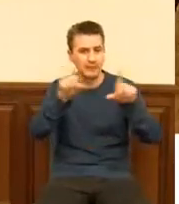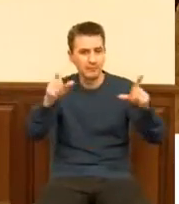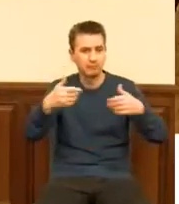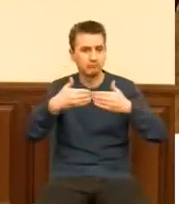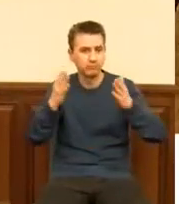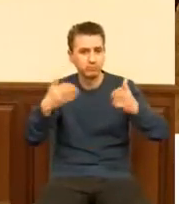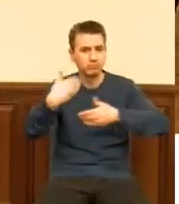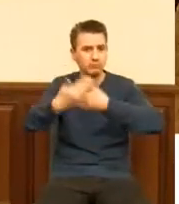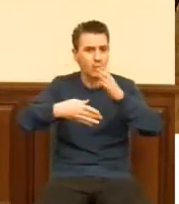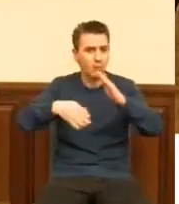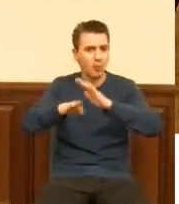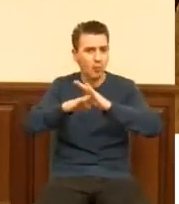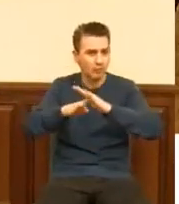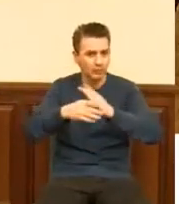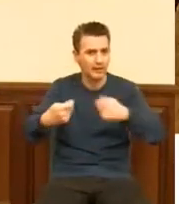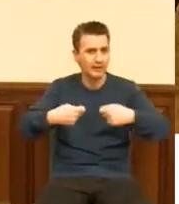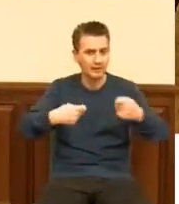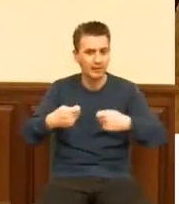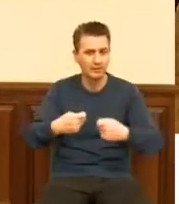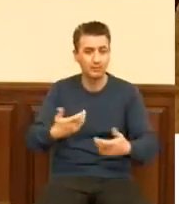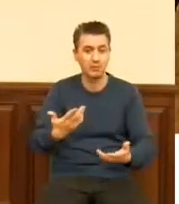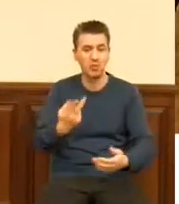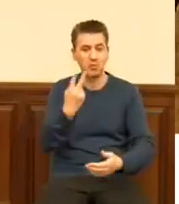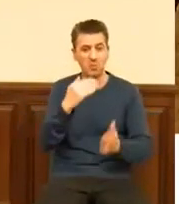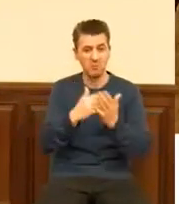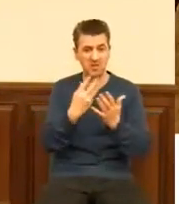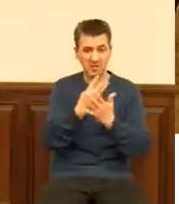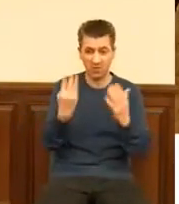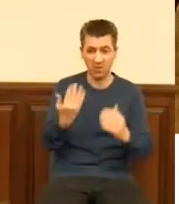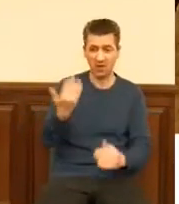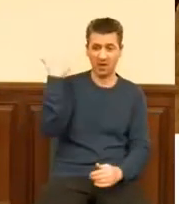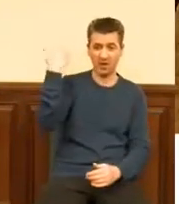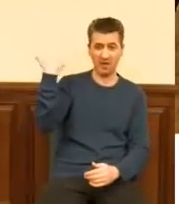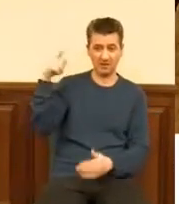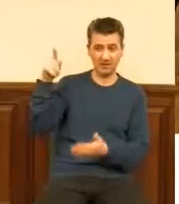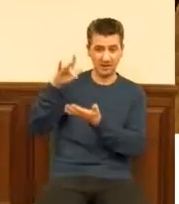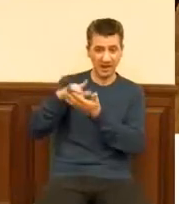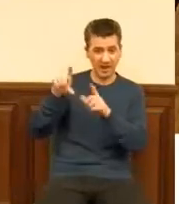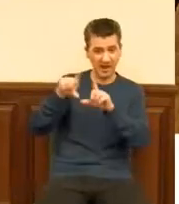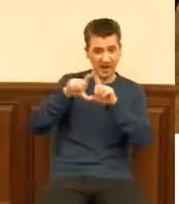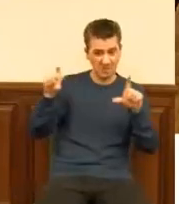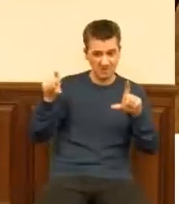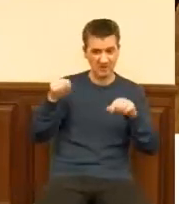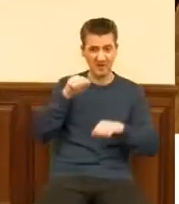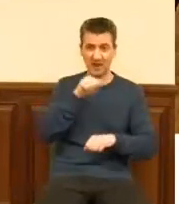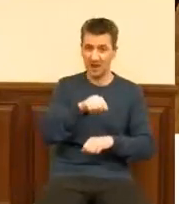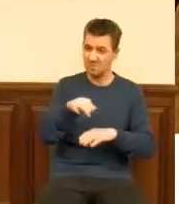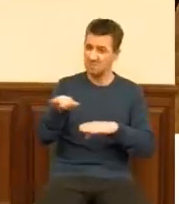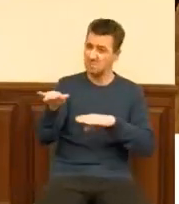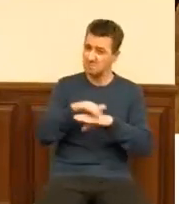que en el año 2018, pues a esta empresa se le perdone